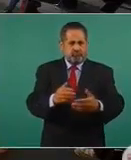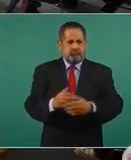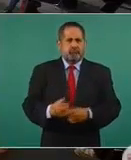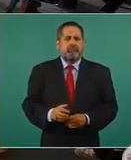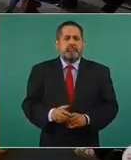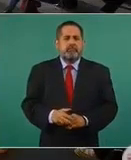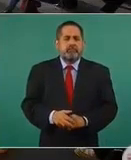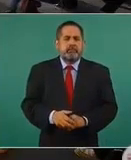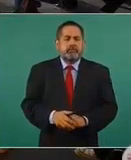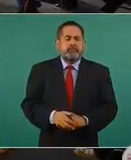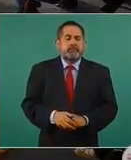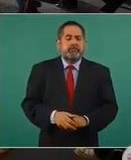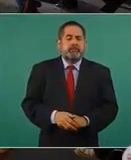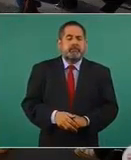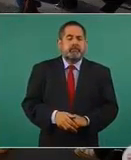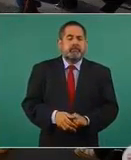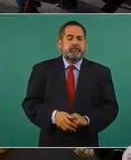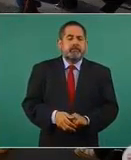explicar?